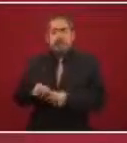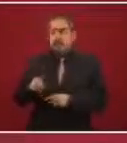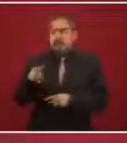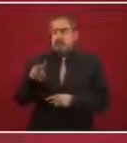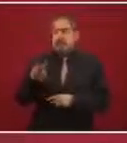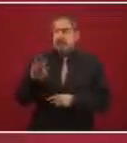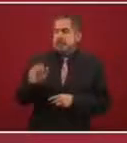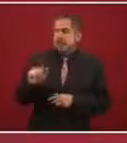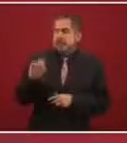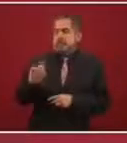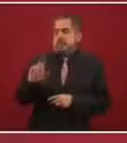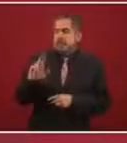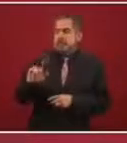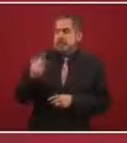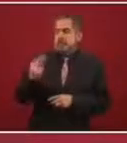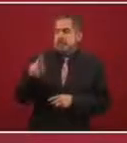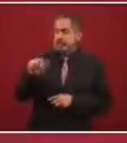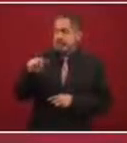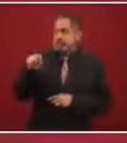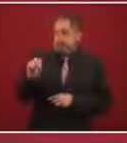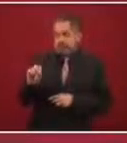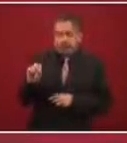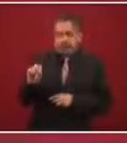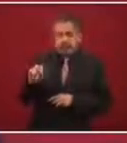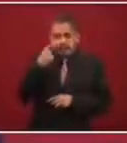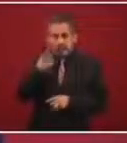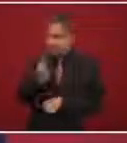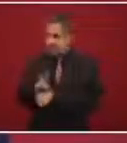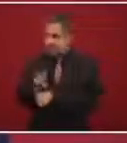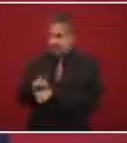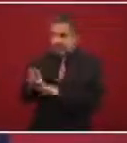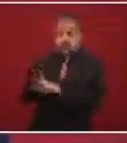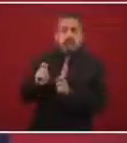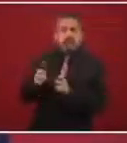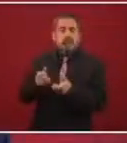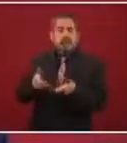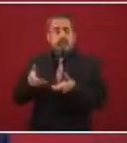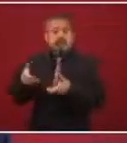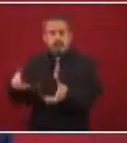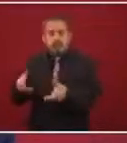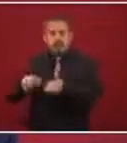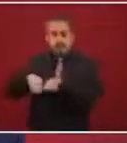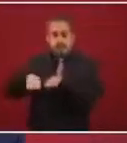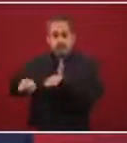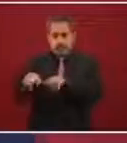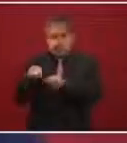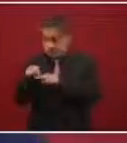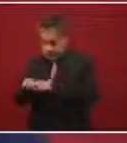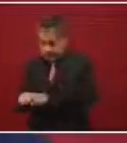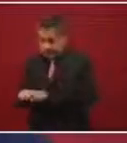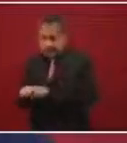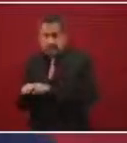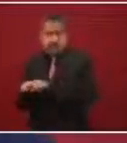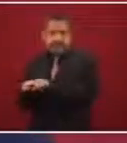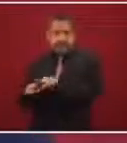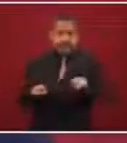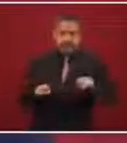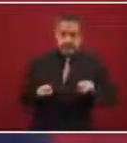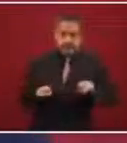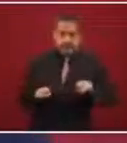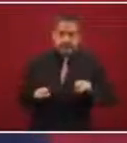Badiraguato a supervisar el camino de Badiraguato